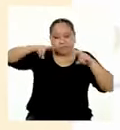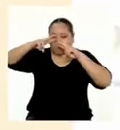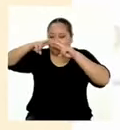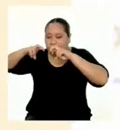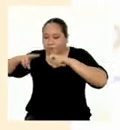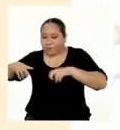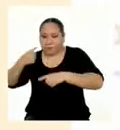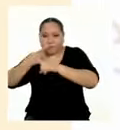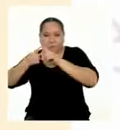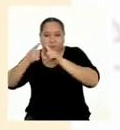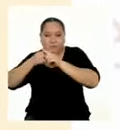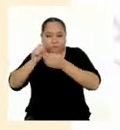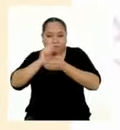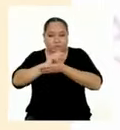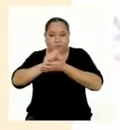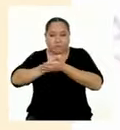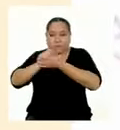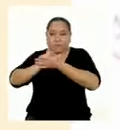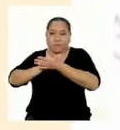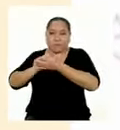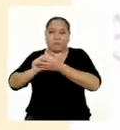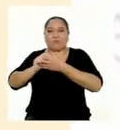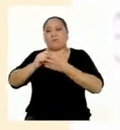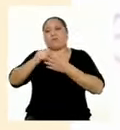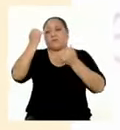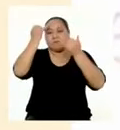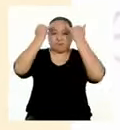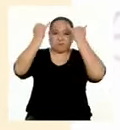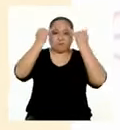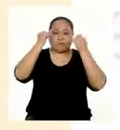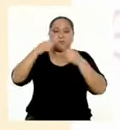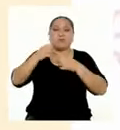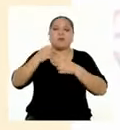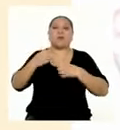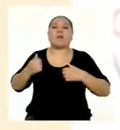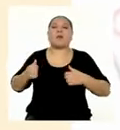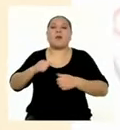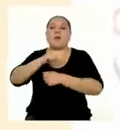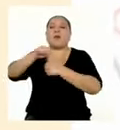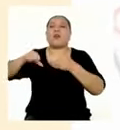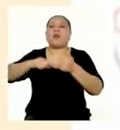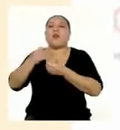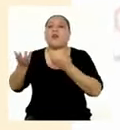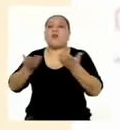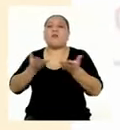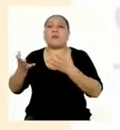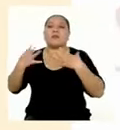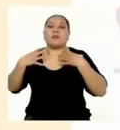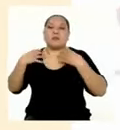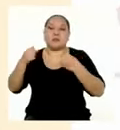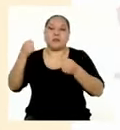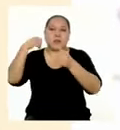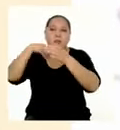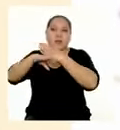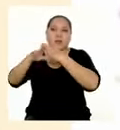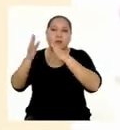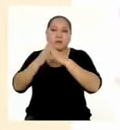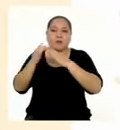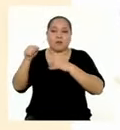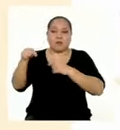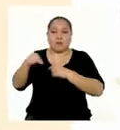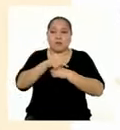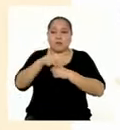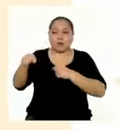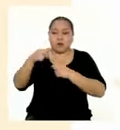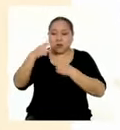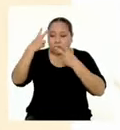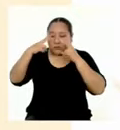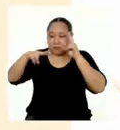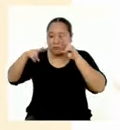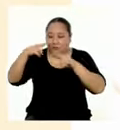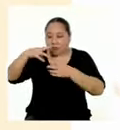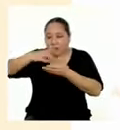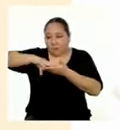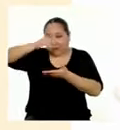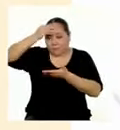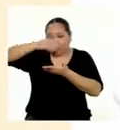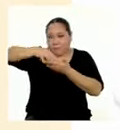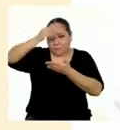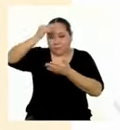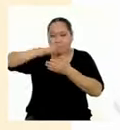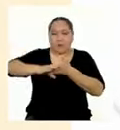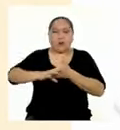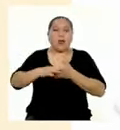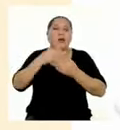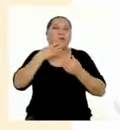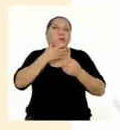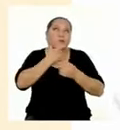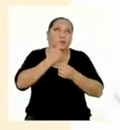diversos textos y fuentes de información sobre convivencia sana en el hogar. Con esta información mejoramos nuestra capacidad de inferir e